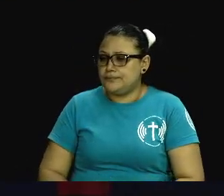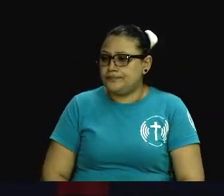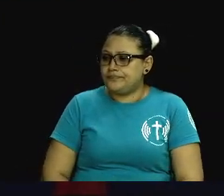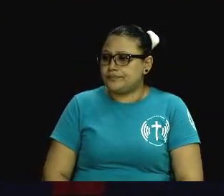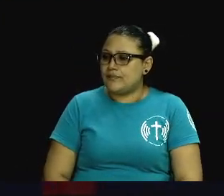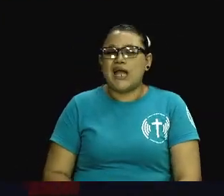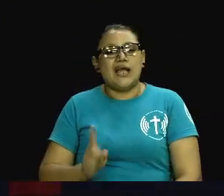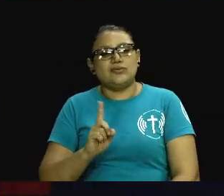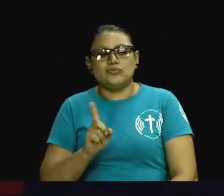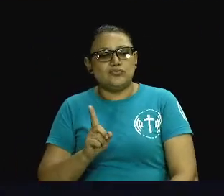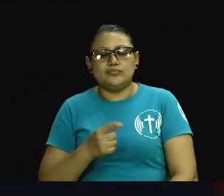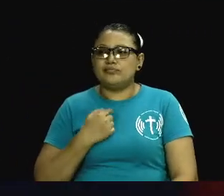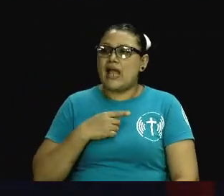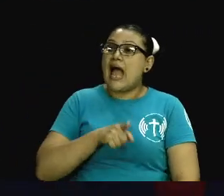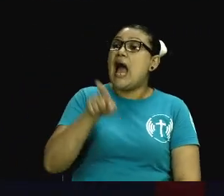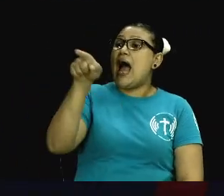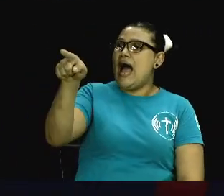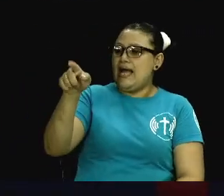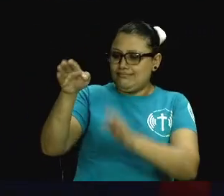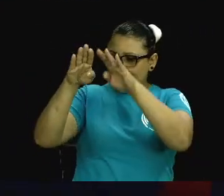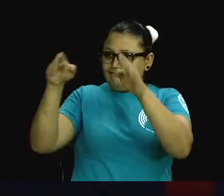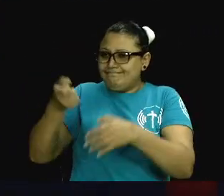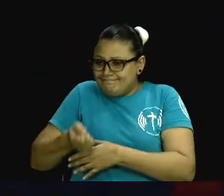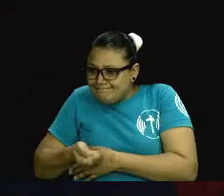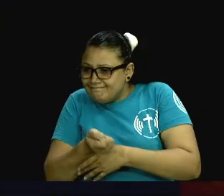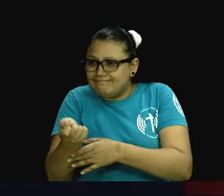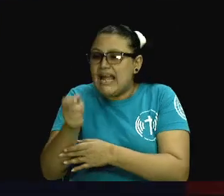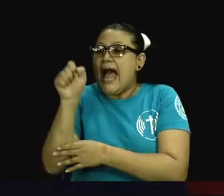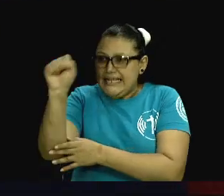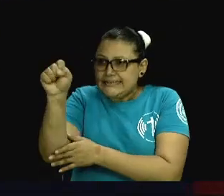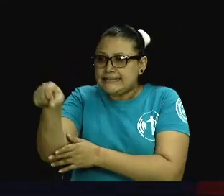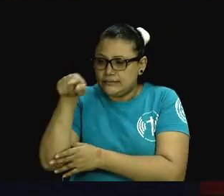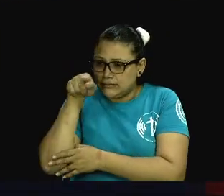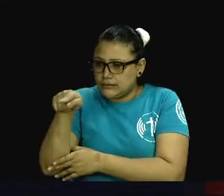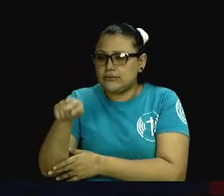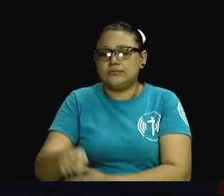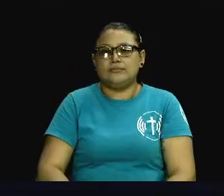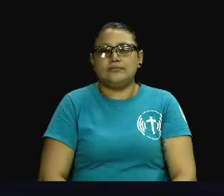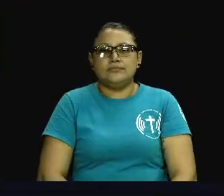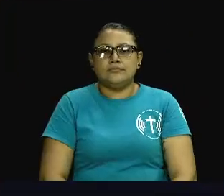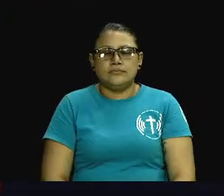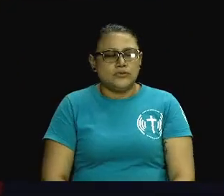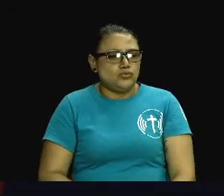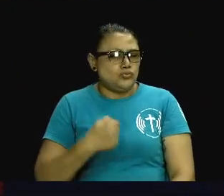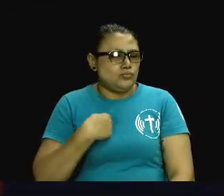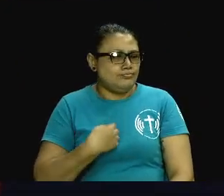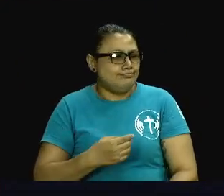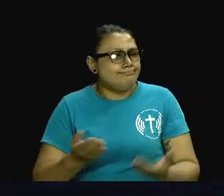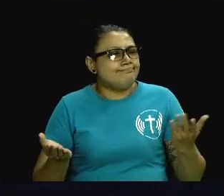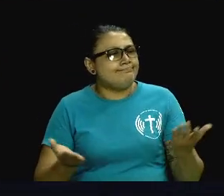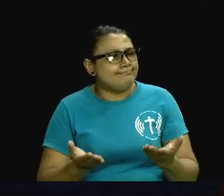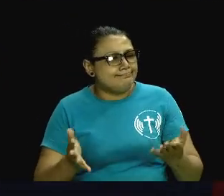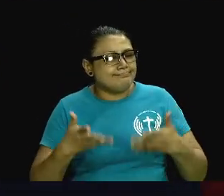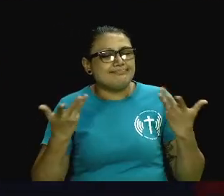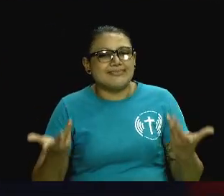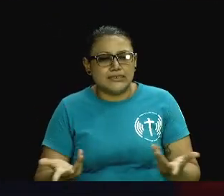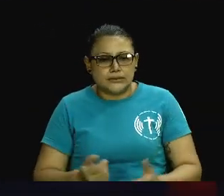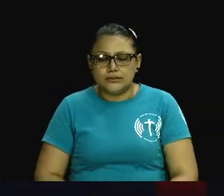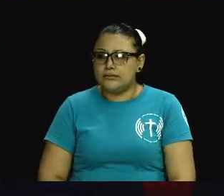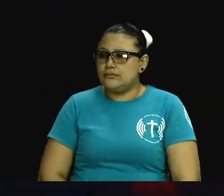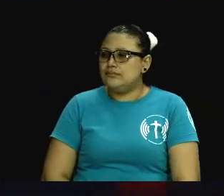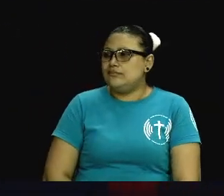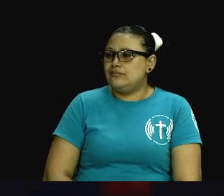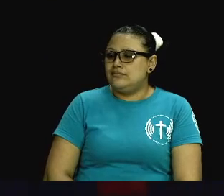puerta y yo pues en ese momento hay decía yo y como voy a hacer y a lo mejor me regreso